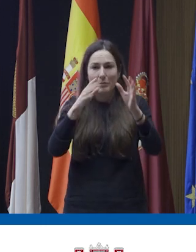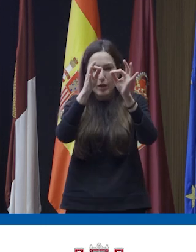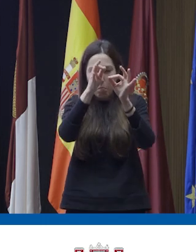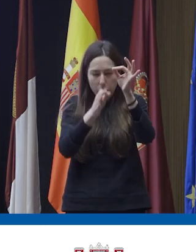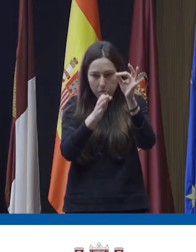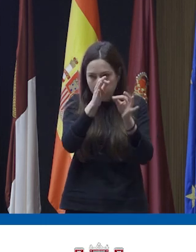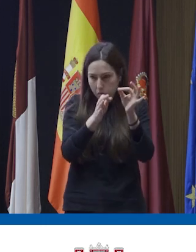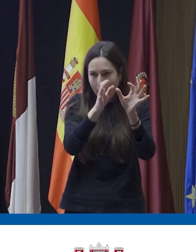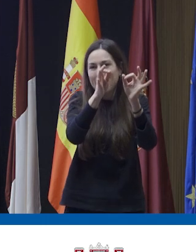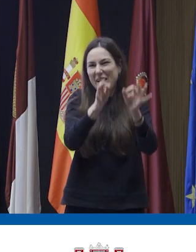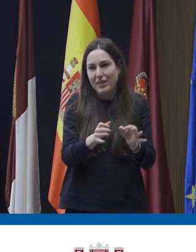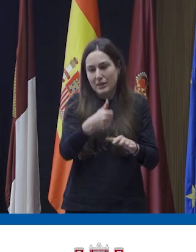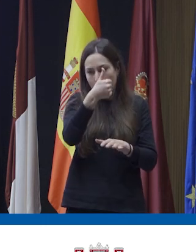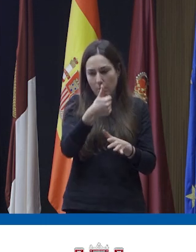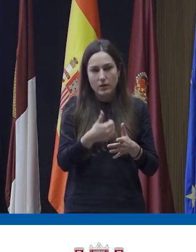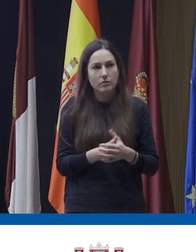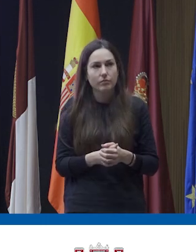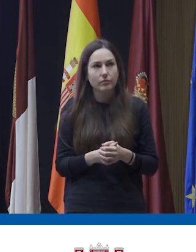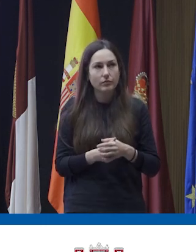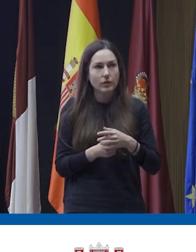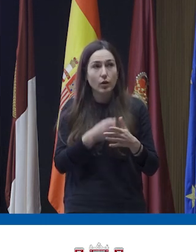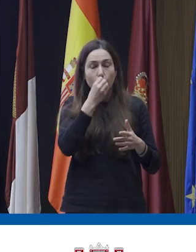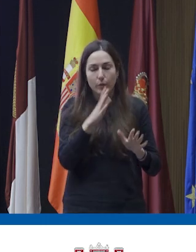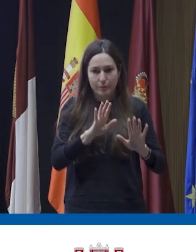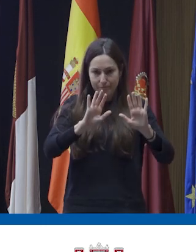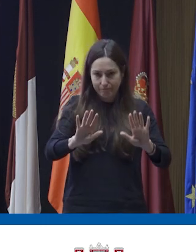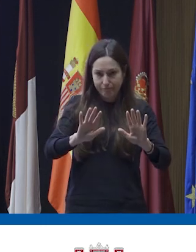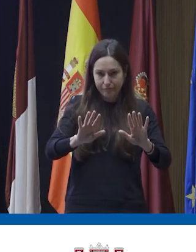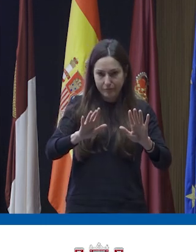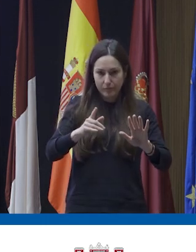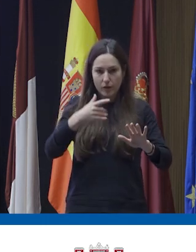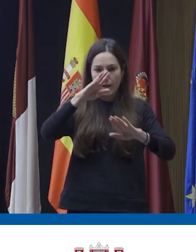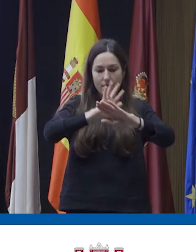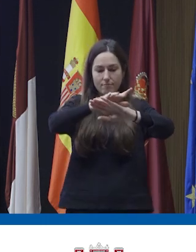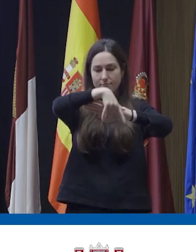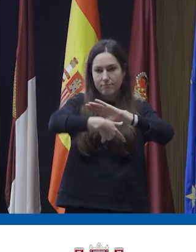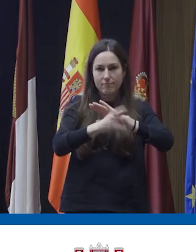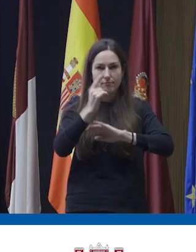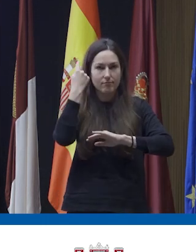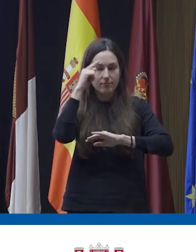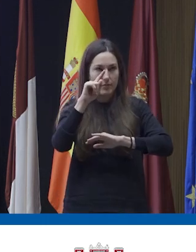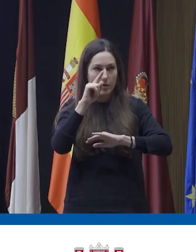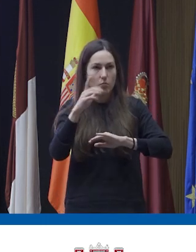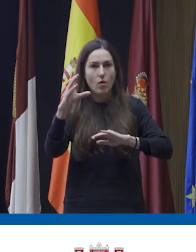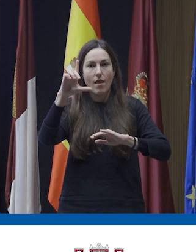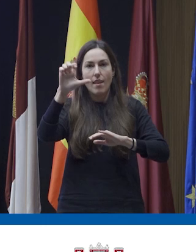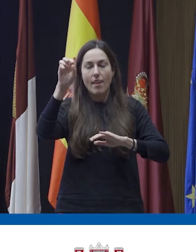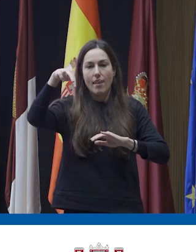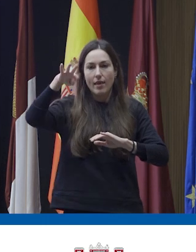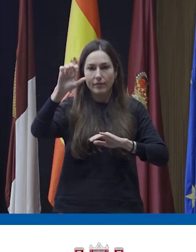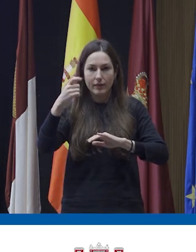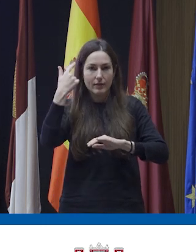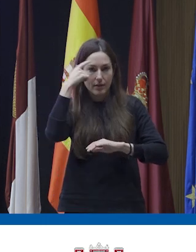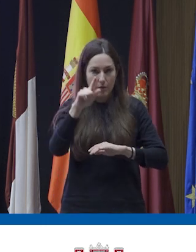precisa. Y bueno, pues entonces ya tenemos la catarata, ya tenemos la lente. ¿Qué factores tenemos que discutir